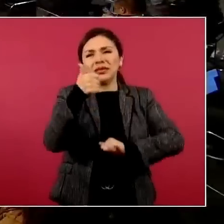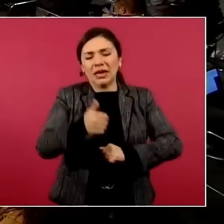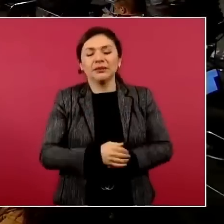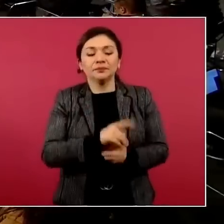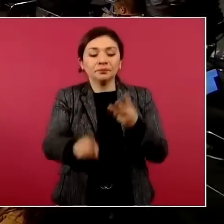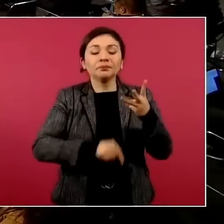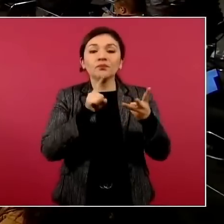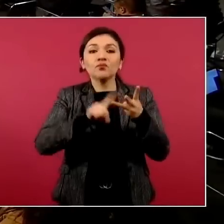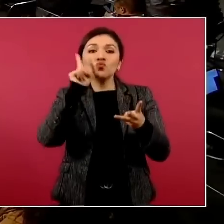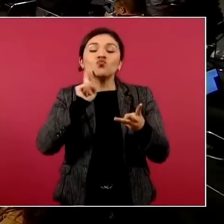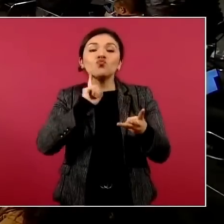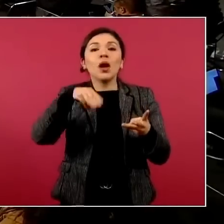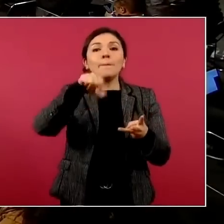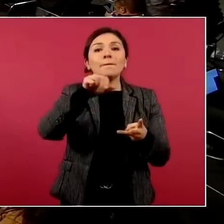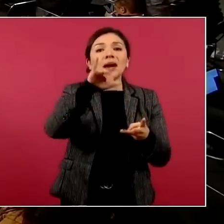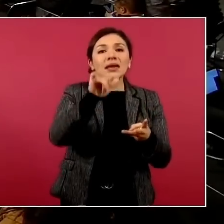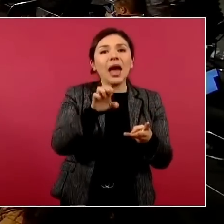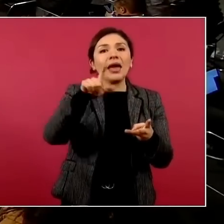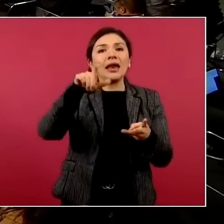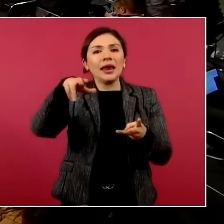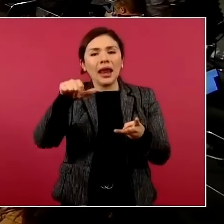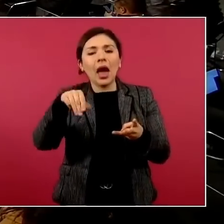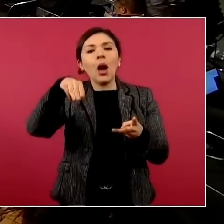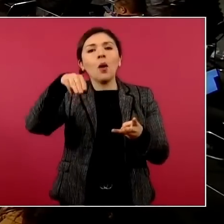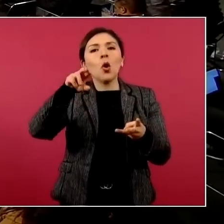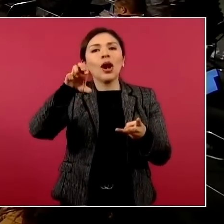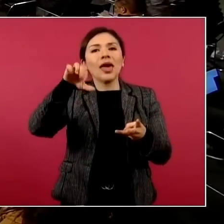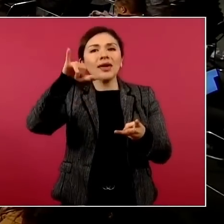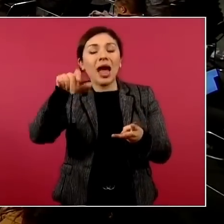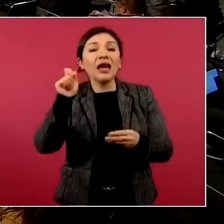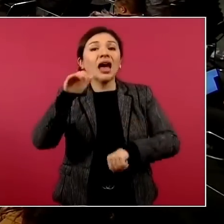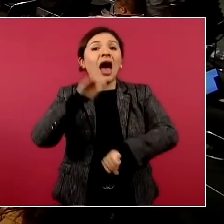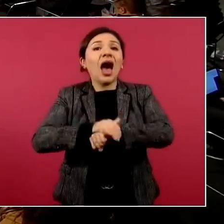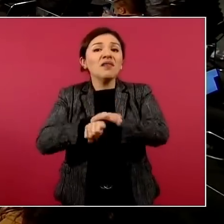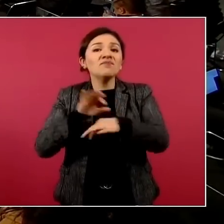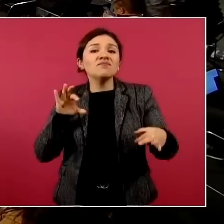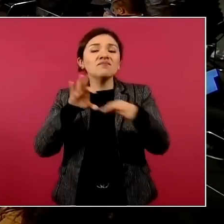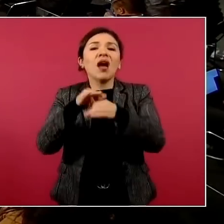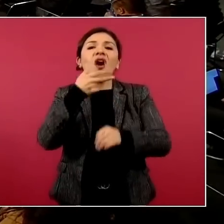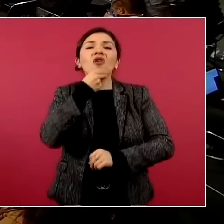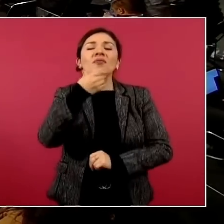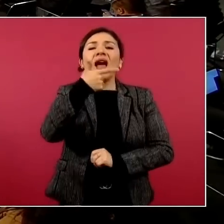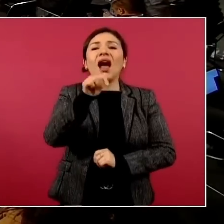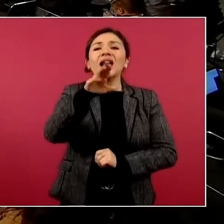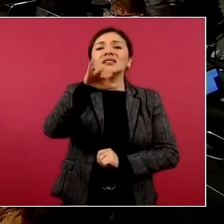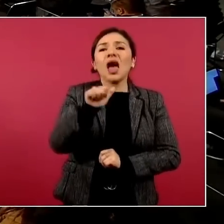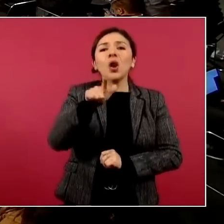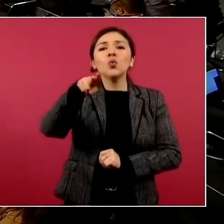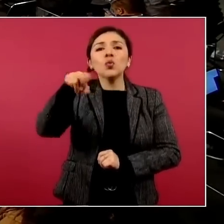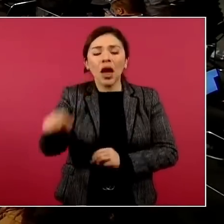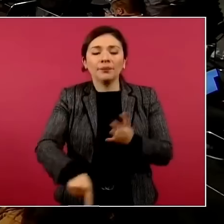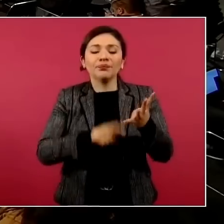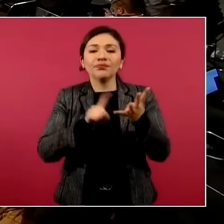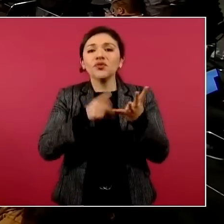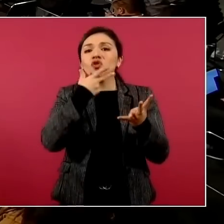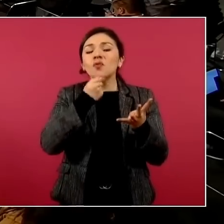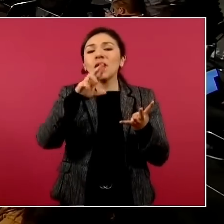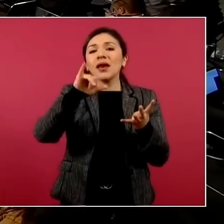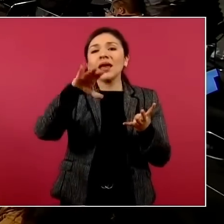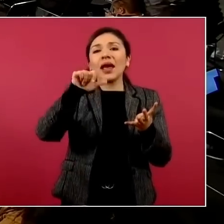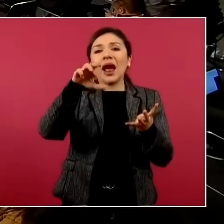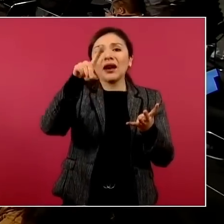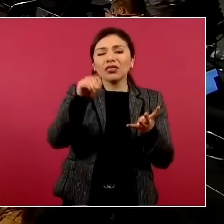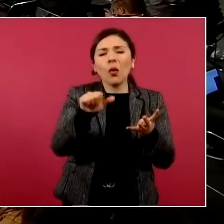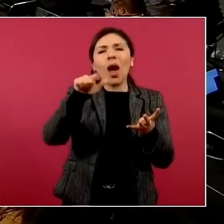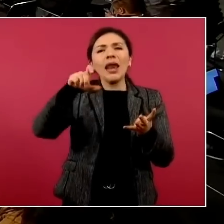Morera, no solo aliada, amiga personal en su momento de García Luna. Ricardo Alemán,